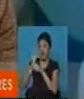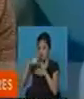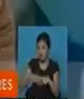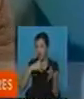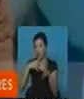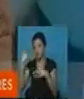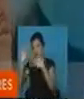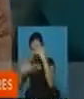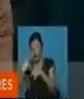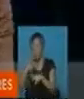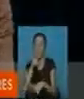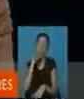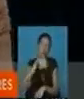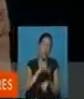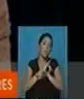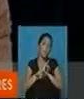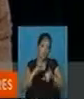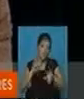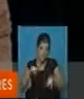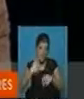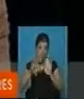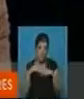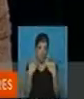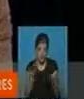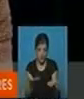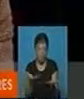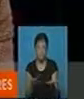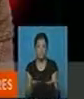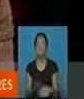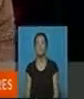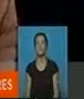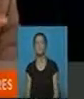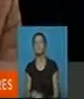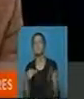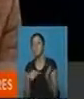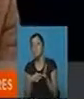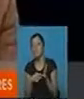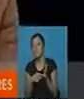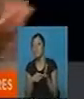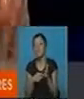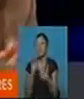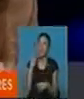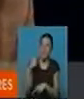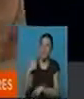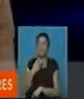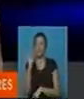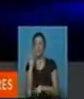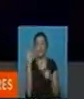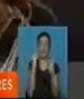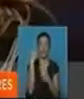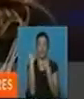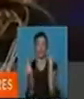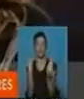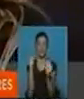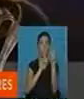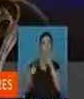tema electoral, y en ese sentido hay un dividendo, y es que la sociedad por lo menos encuentre en los dos candidatos alguna diferencia. Estoy haciendo mi